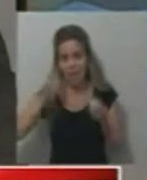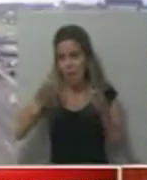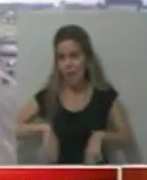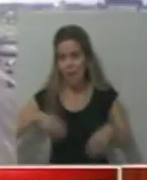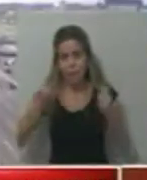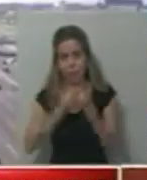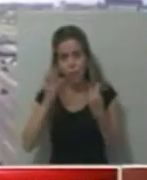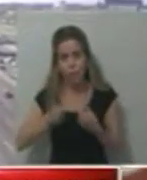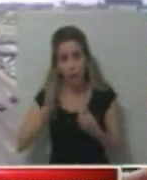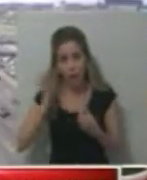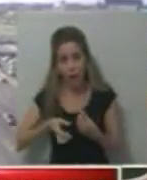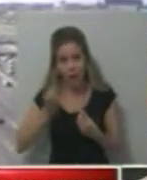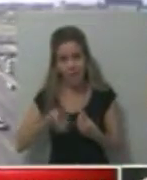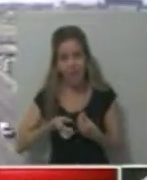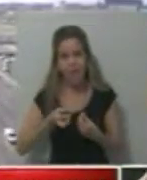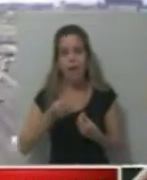2013,